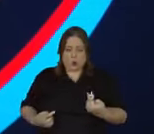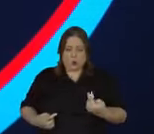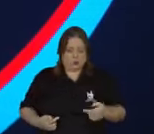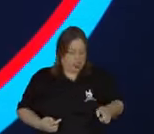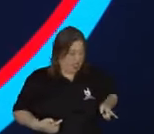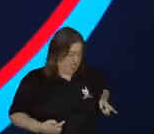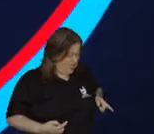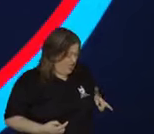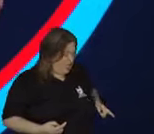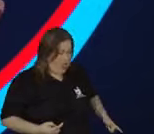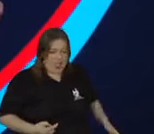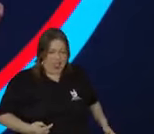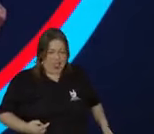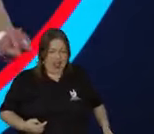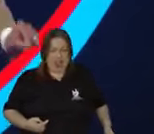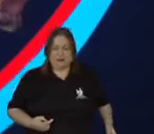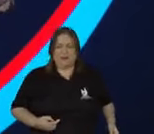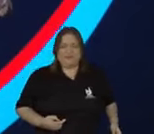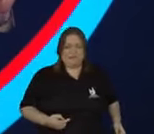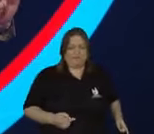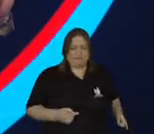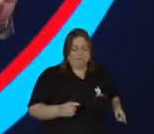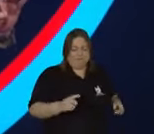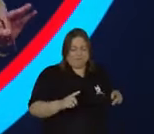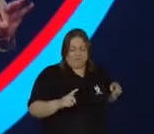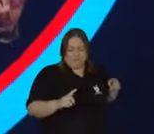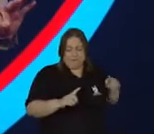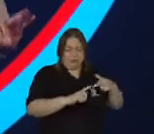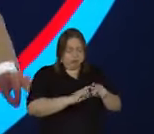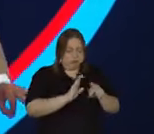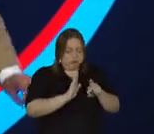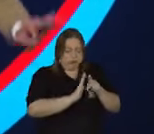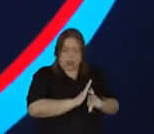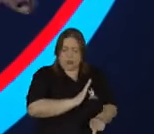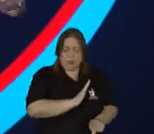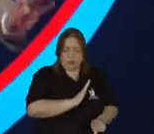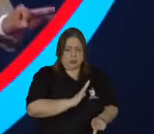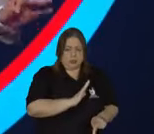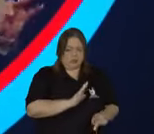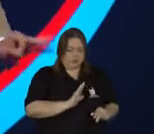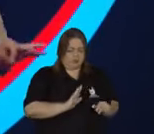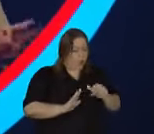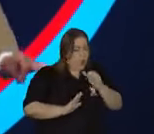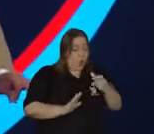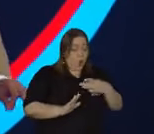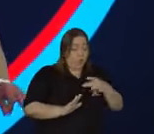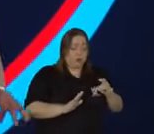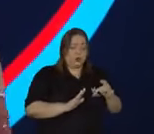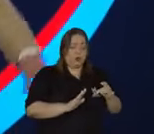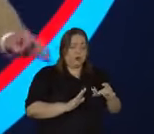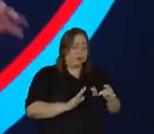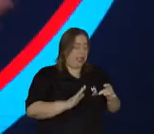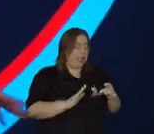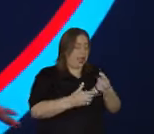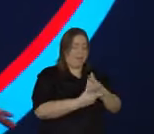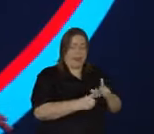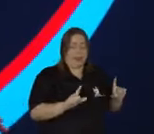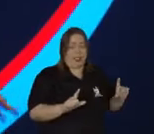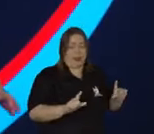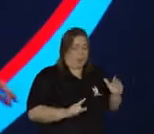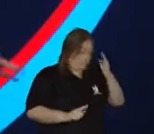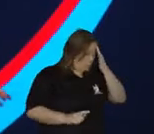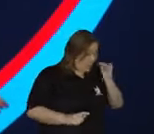un asesino y no se mantiene en la verdad porque no hay verdad en él. Cuando